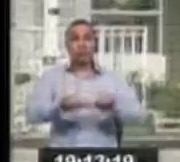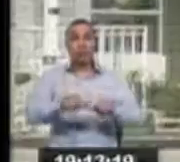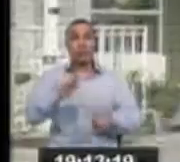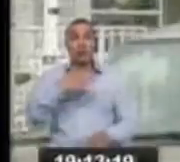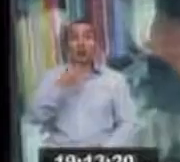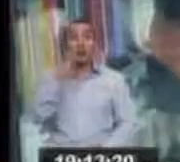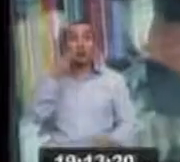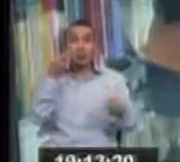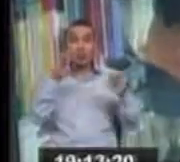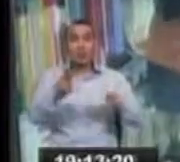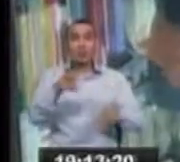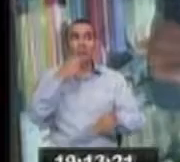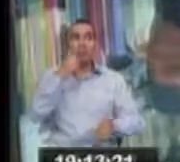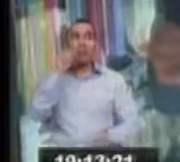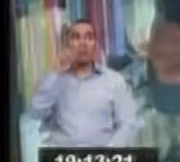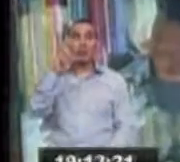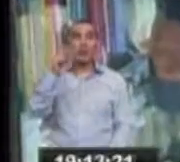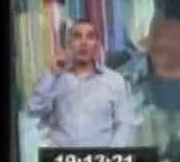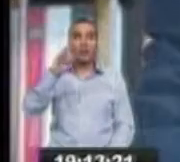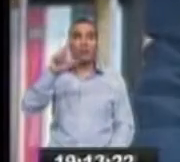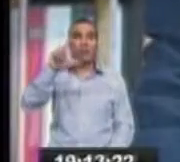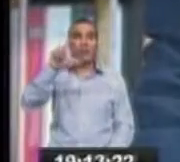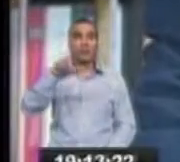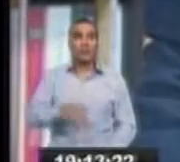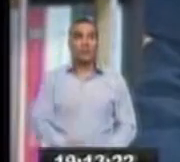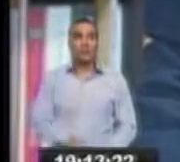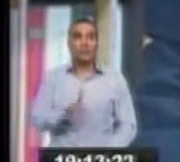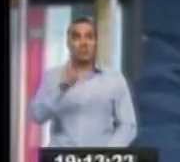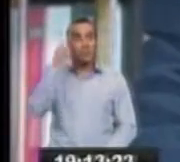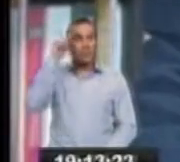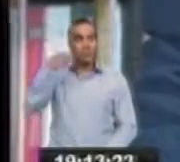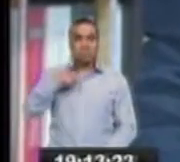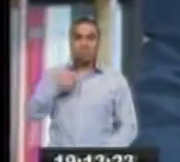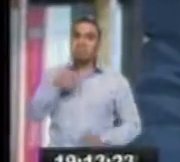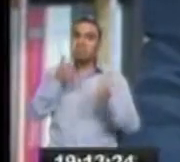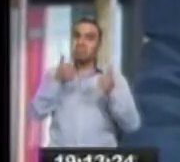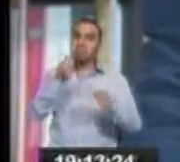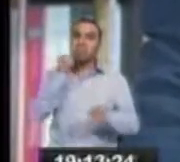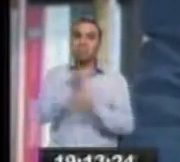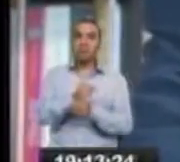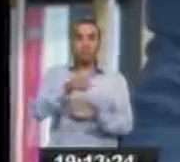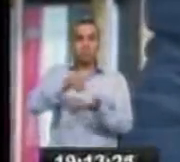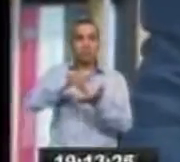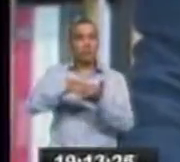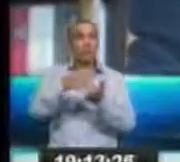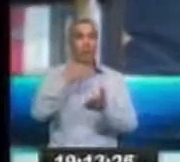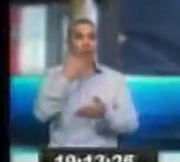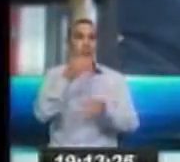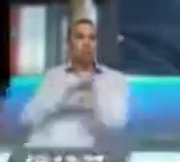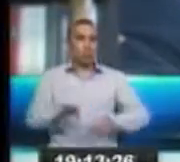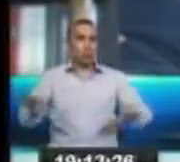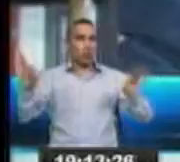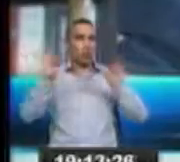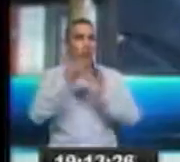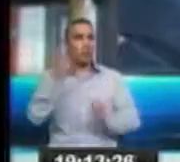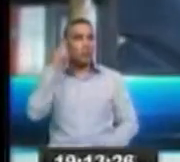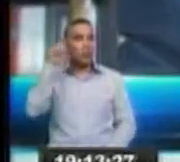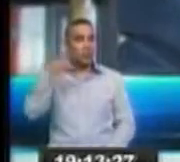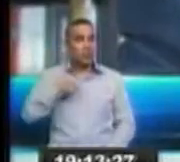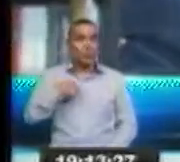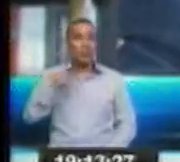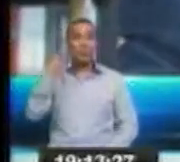está el constitucionalista Rafael Ollarte. Eso es un privilegio, integrar un órgano tan importante, pero también es